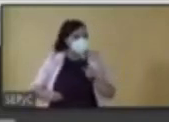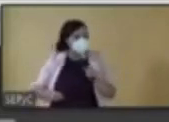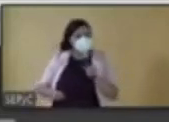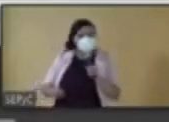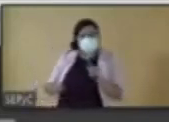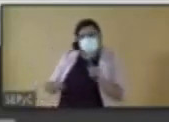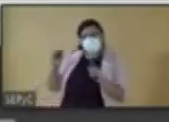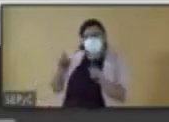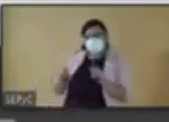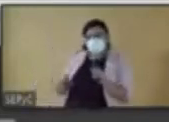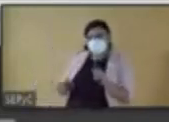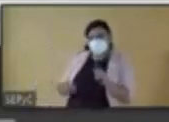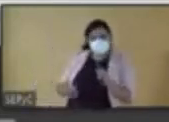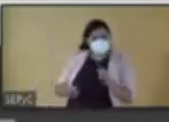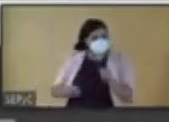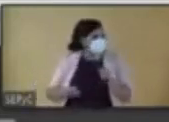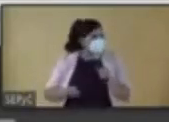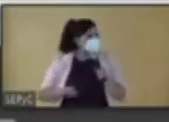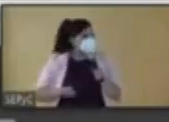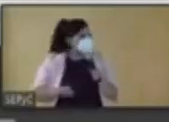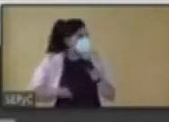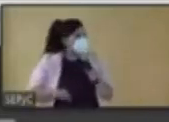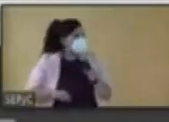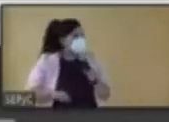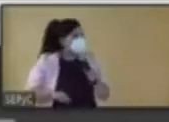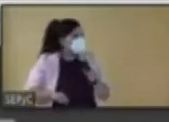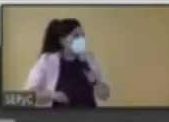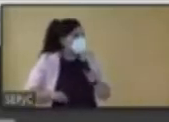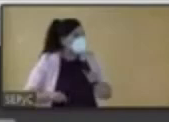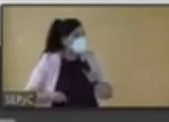Podemos poner cualquiera en la que comúnmente nosotros